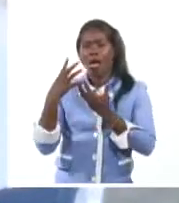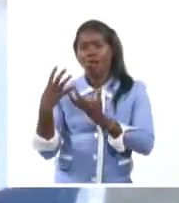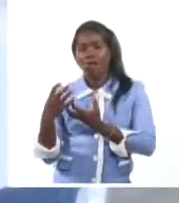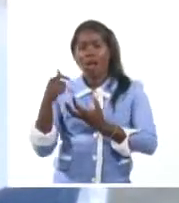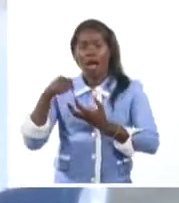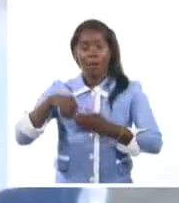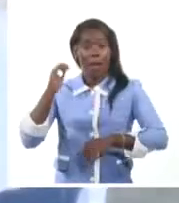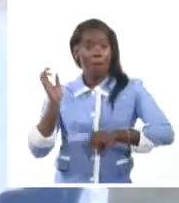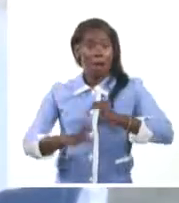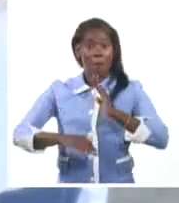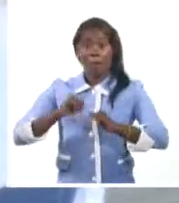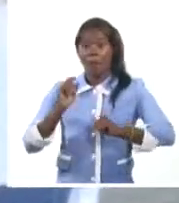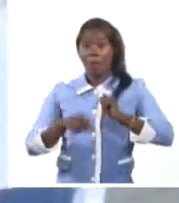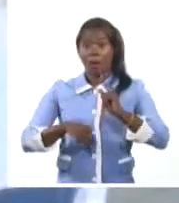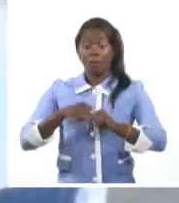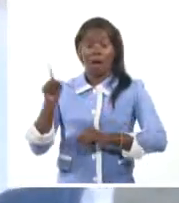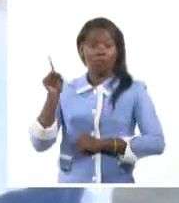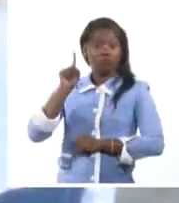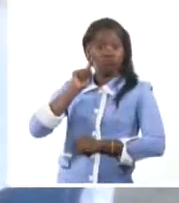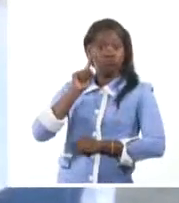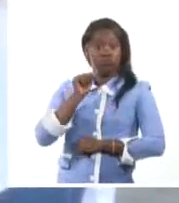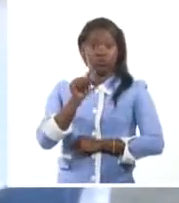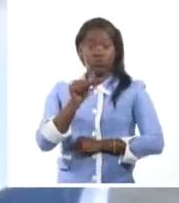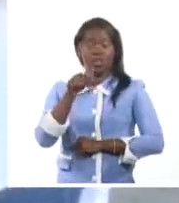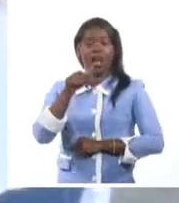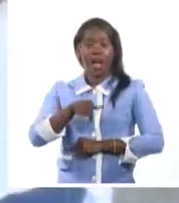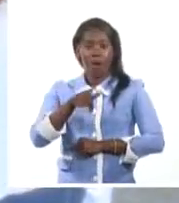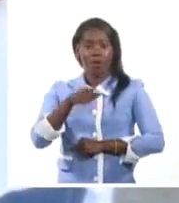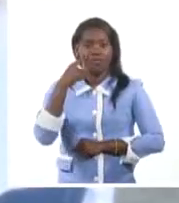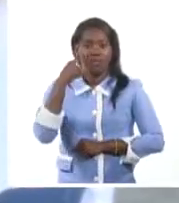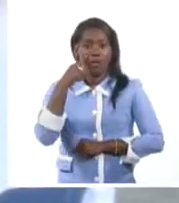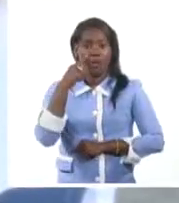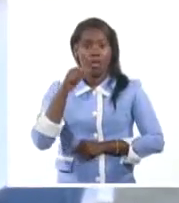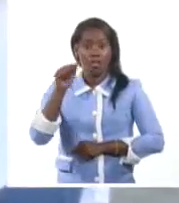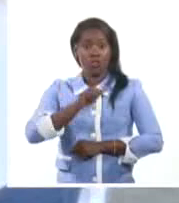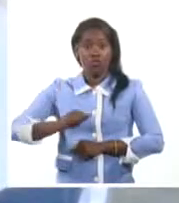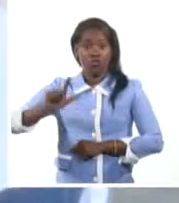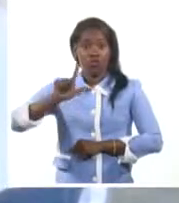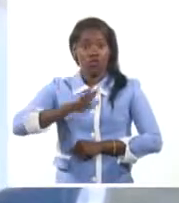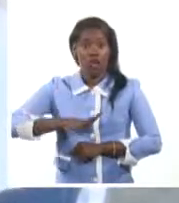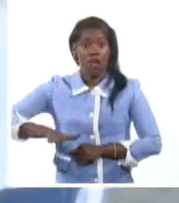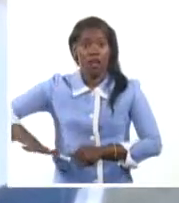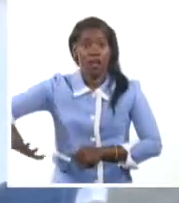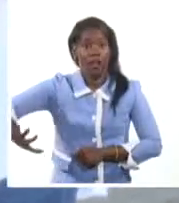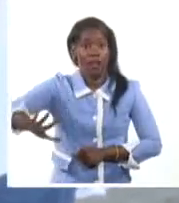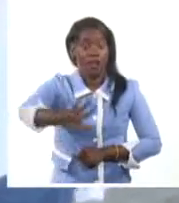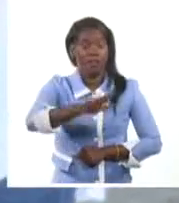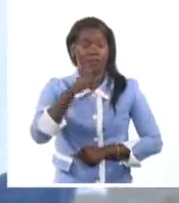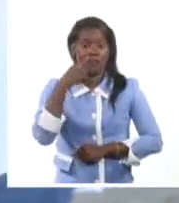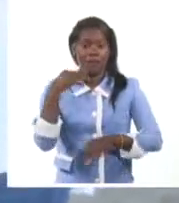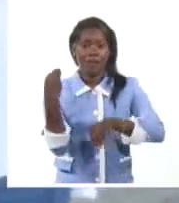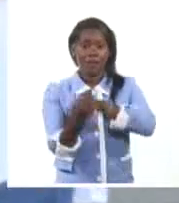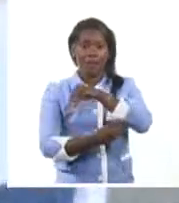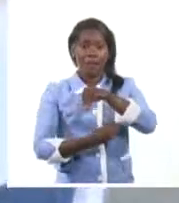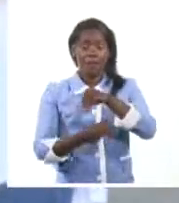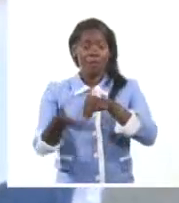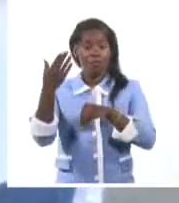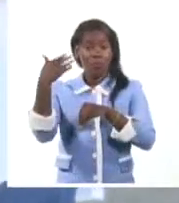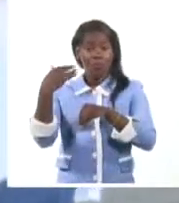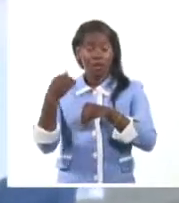y todo. Y así también es la sociedad. Tenemos un código familiar del año